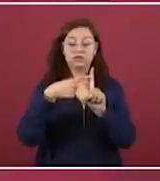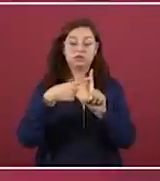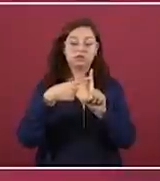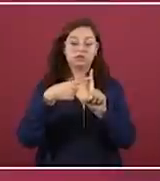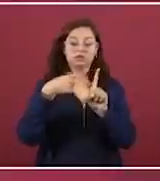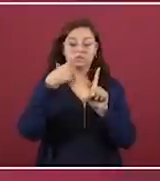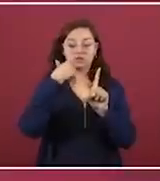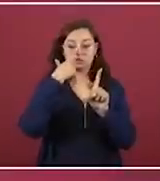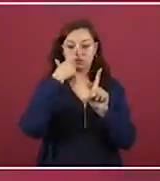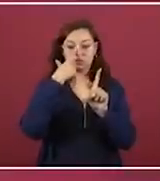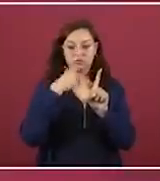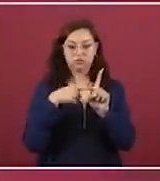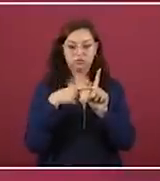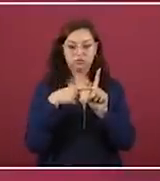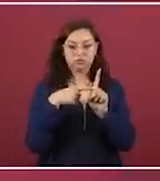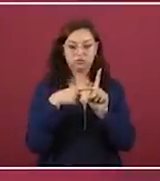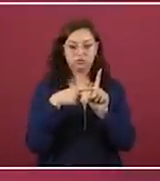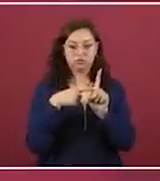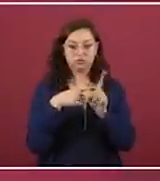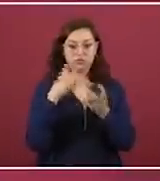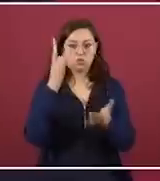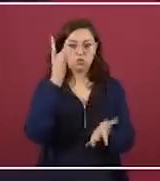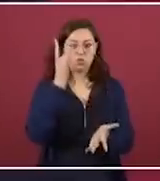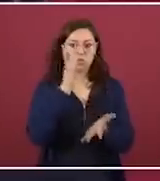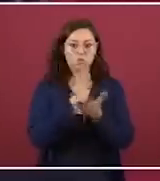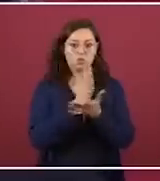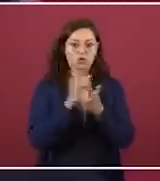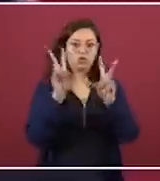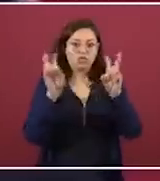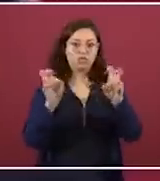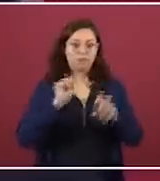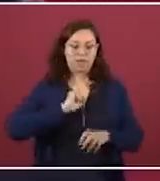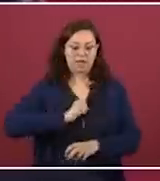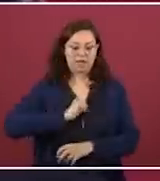medicamentos para atender el SIDA.